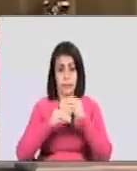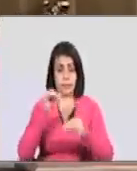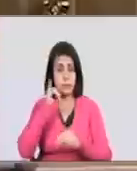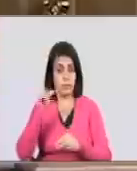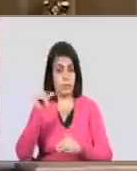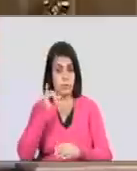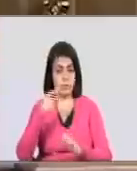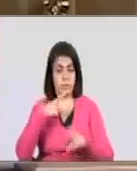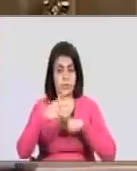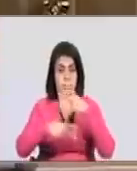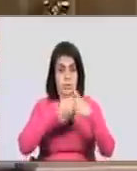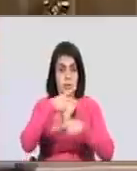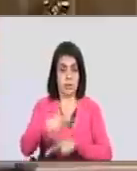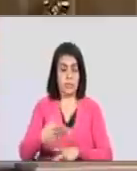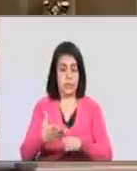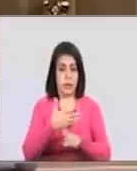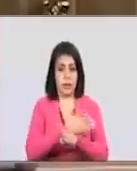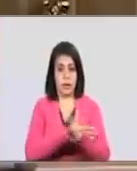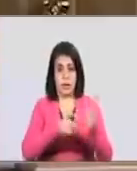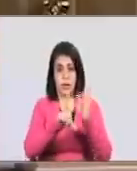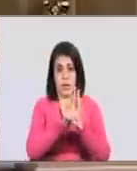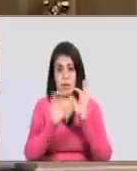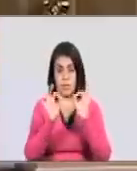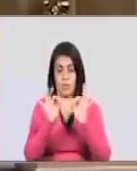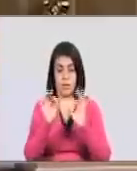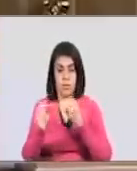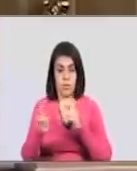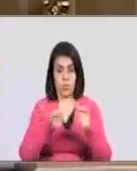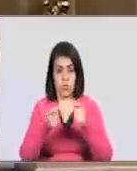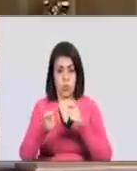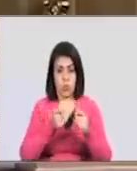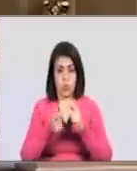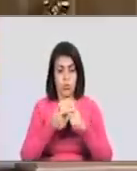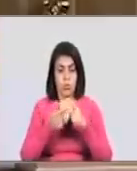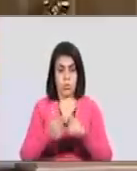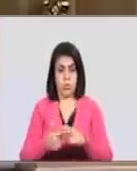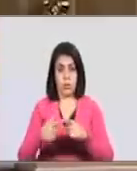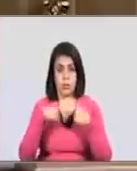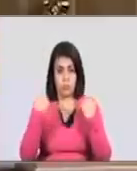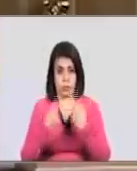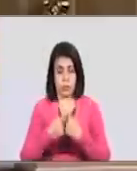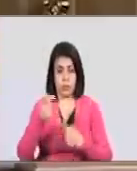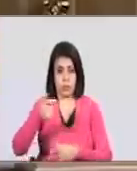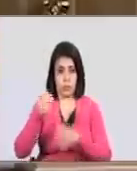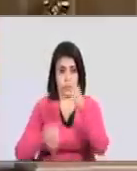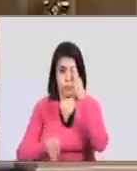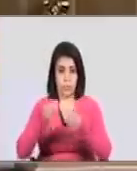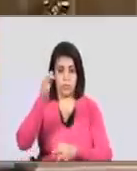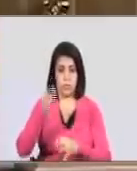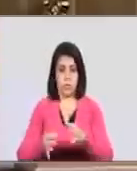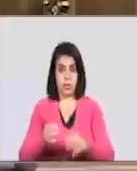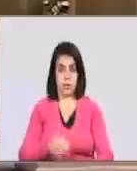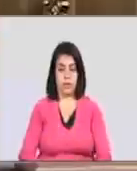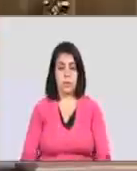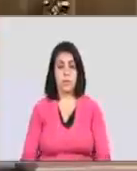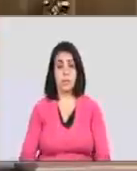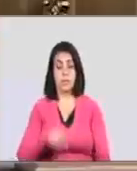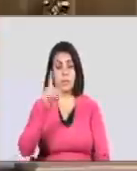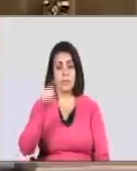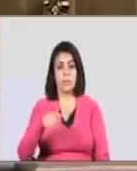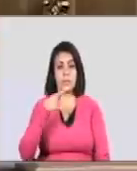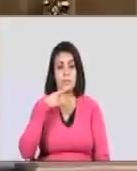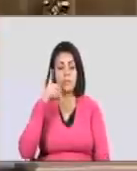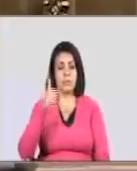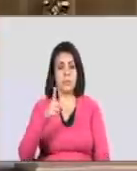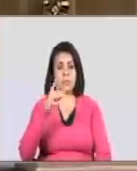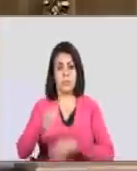aplicará el procedimiento previsto en la ley especial que regula la materia y la Sala Constitucional del Tribunal Supremo de Justicia